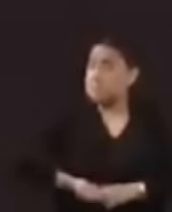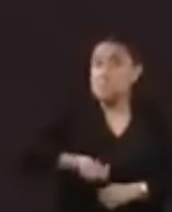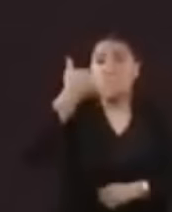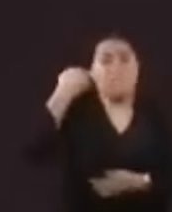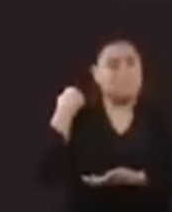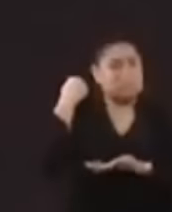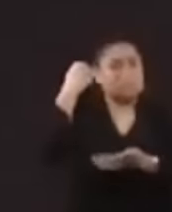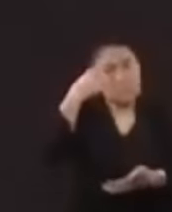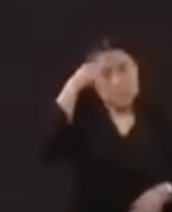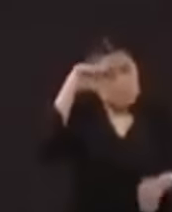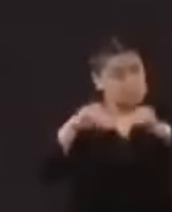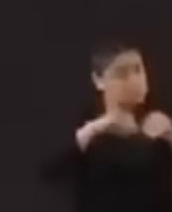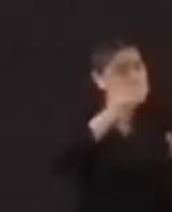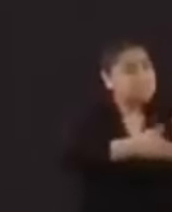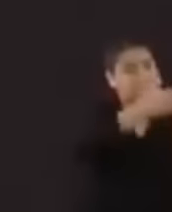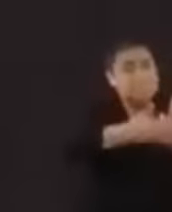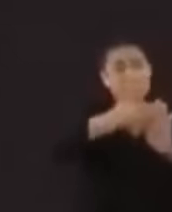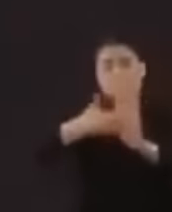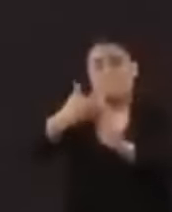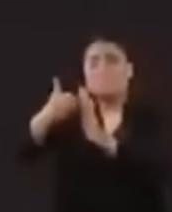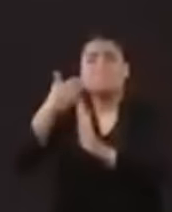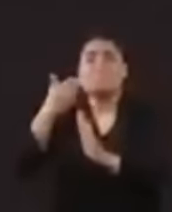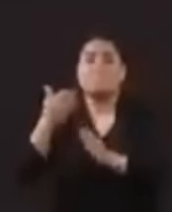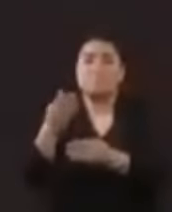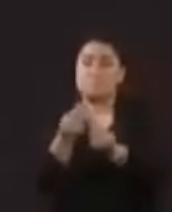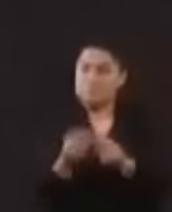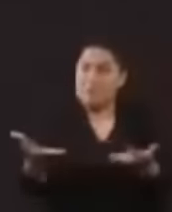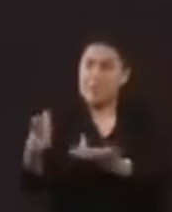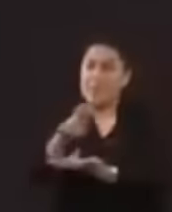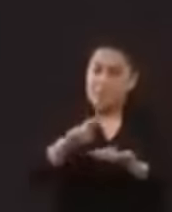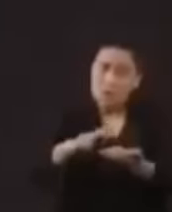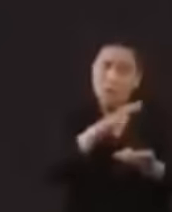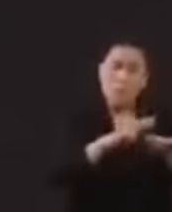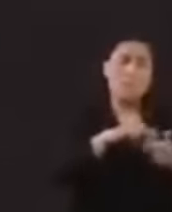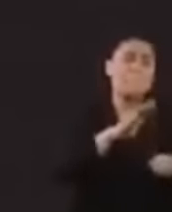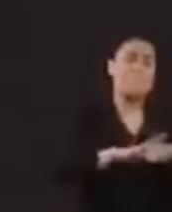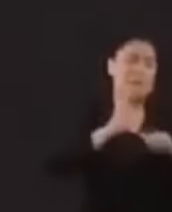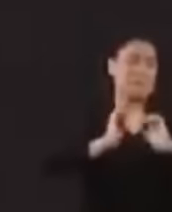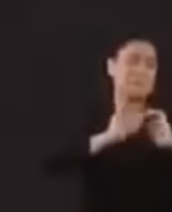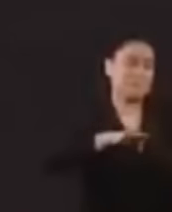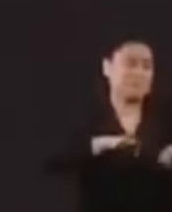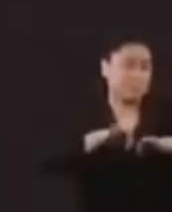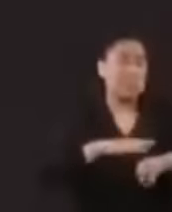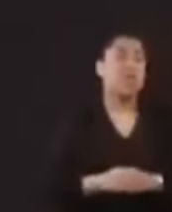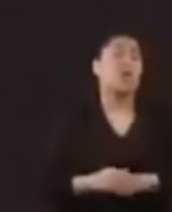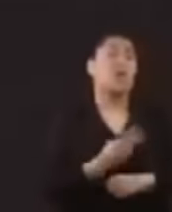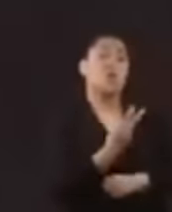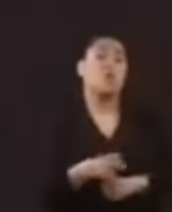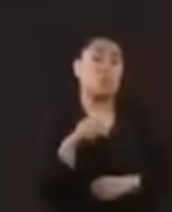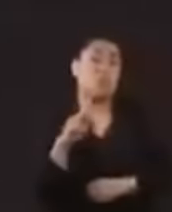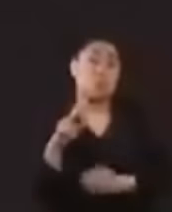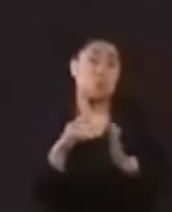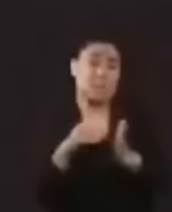en infraestructura para detonar el desarrollo regional y generar empleos. Más de 228,000 millones de